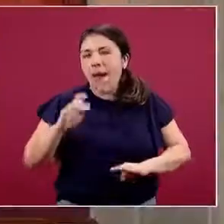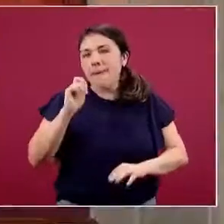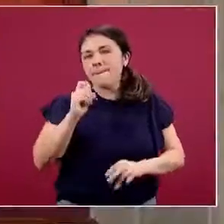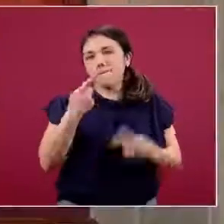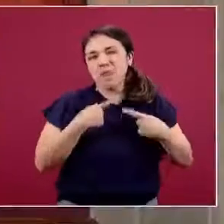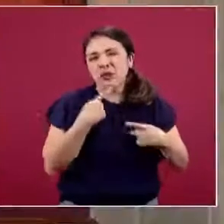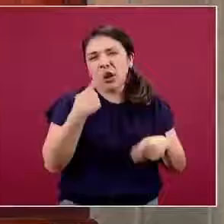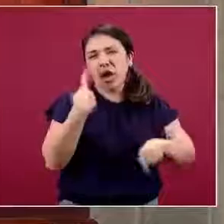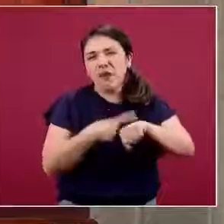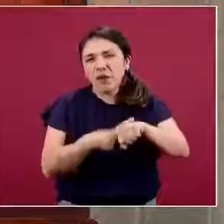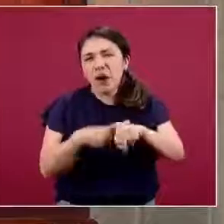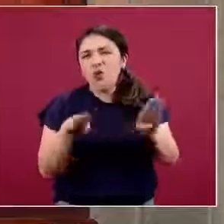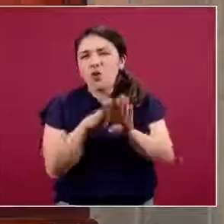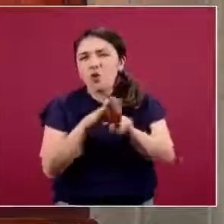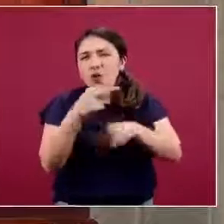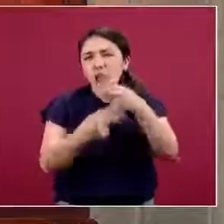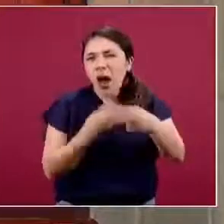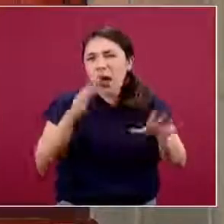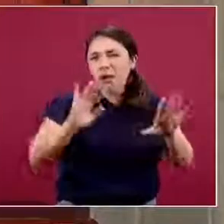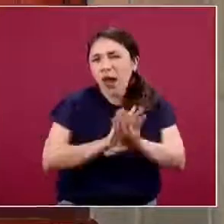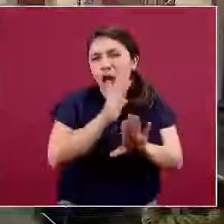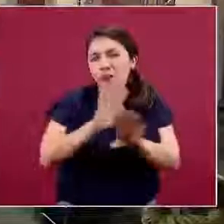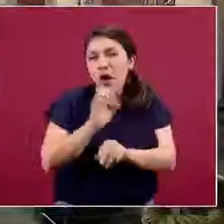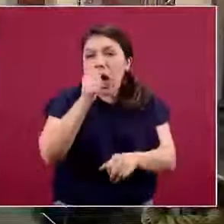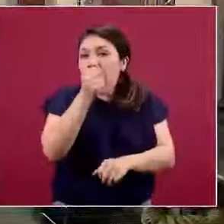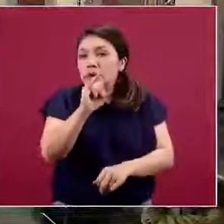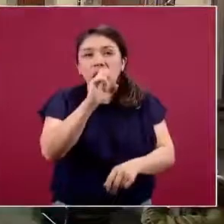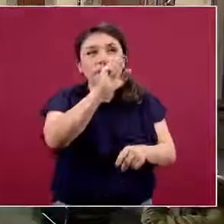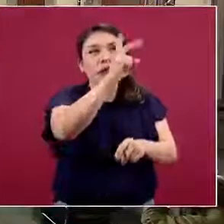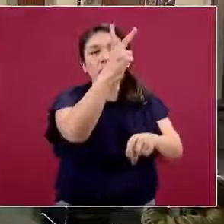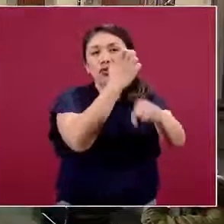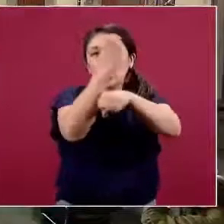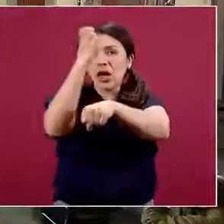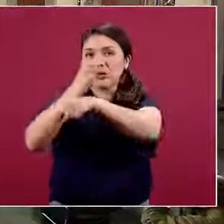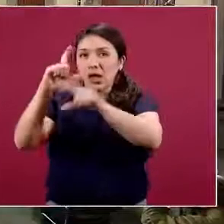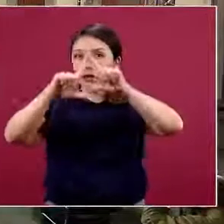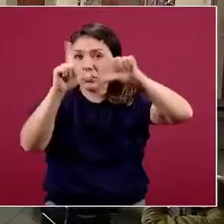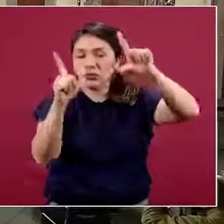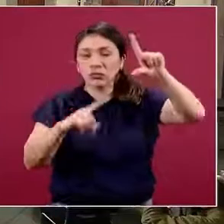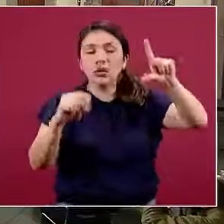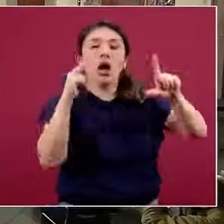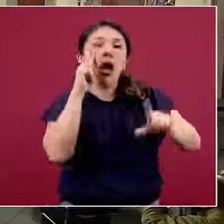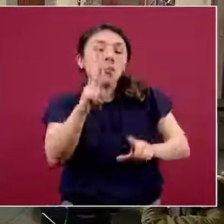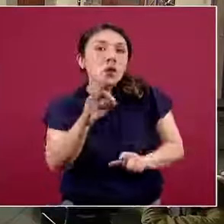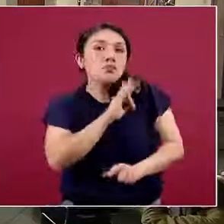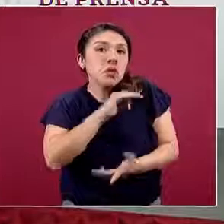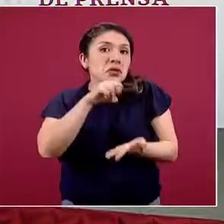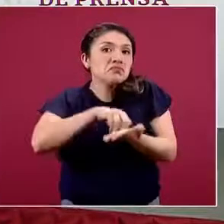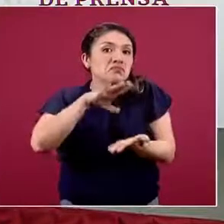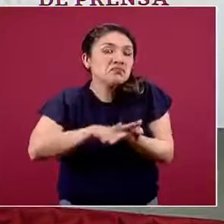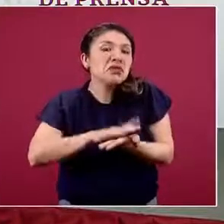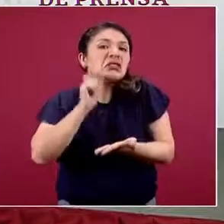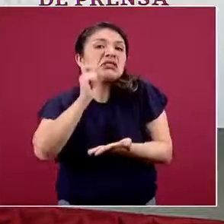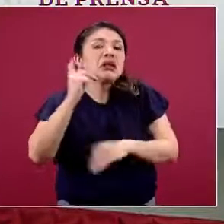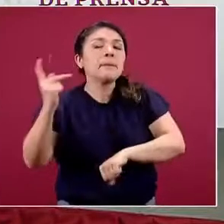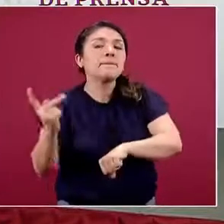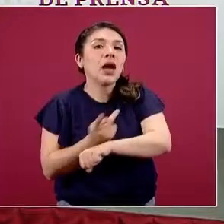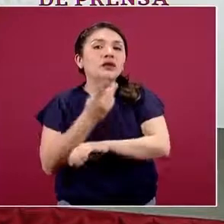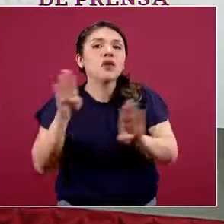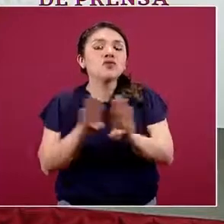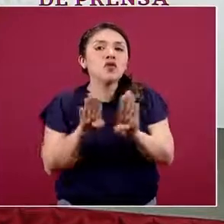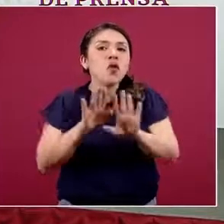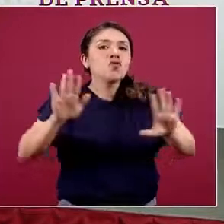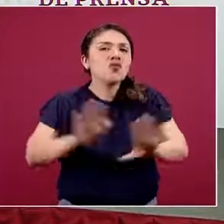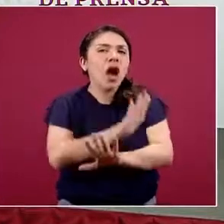casos de la actividad poblacional en las 32 entidades federativas, podremos estar viendo qué tanto se